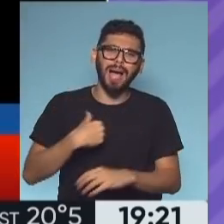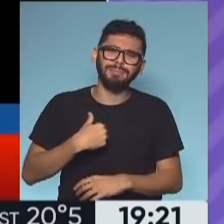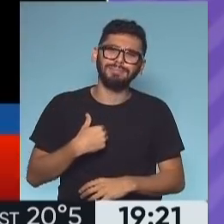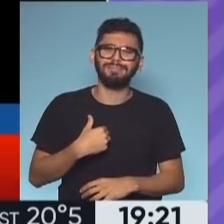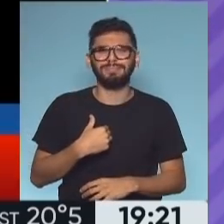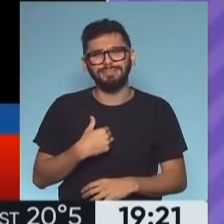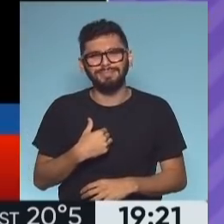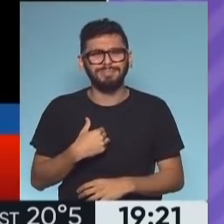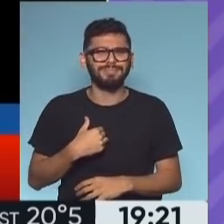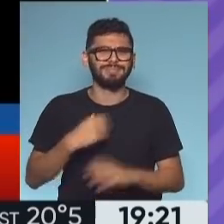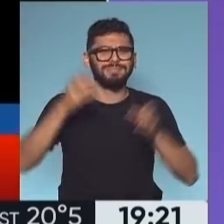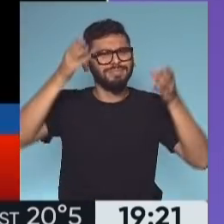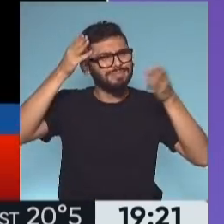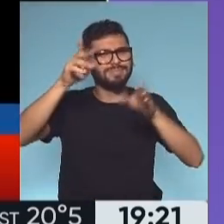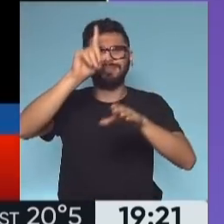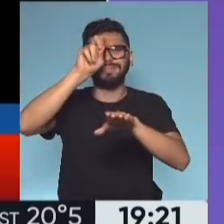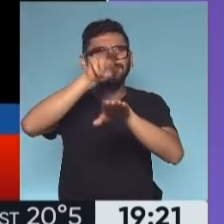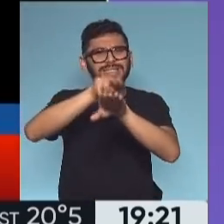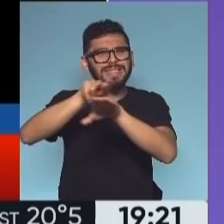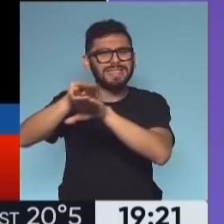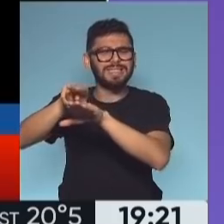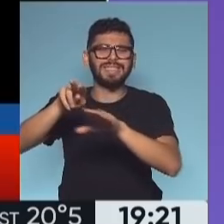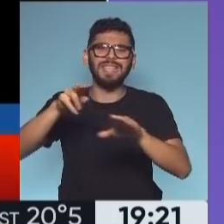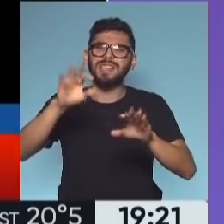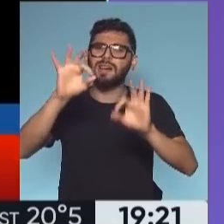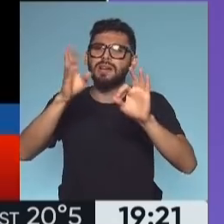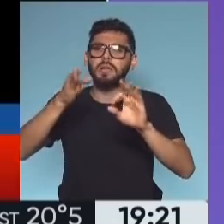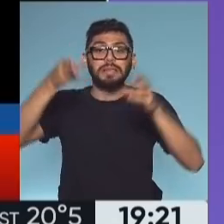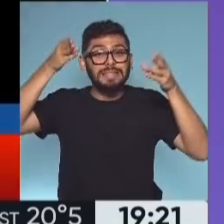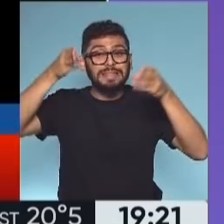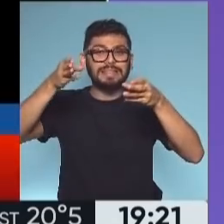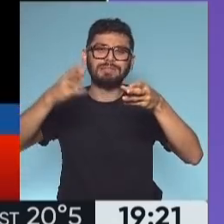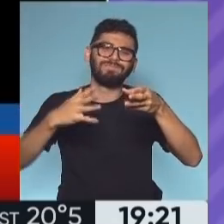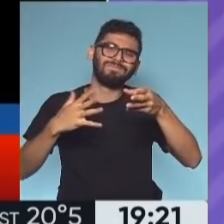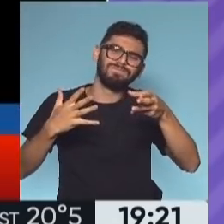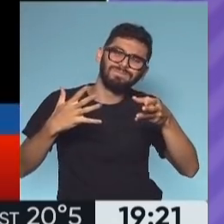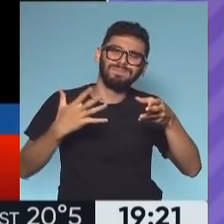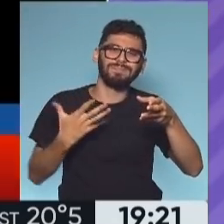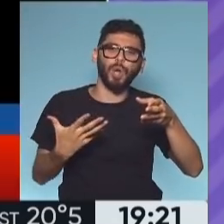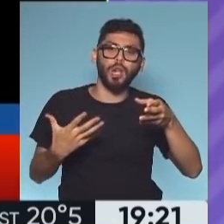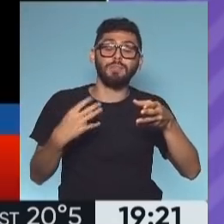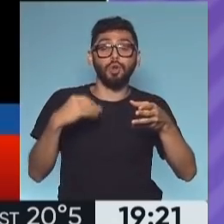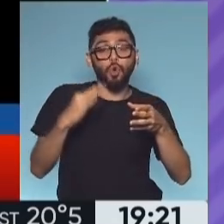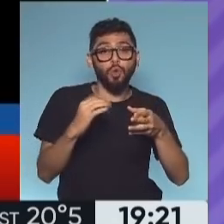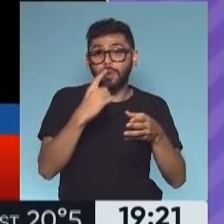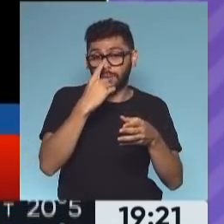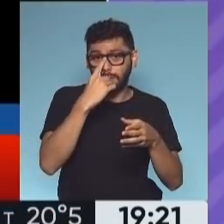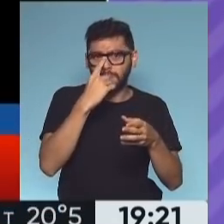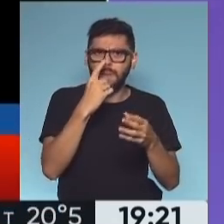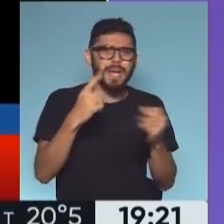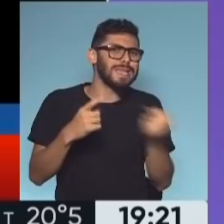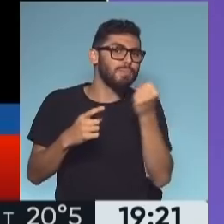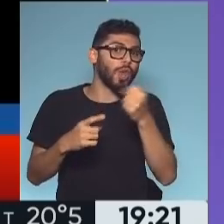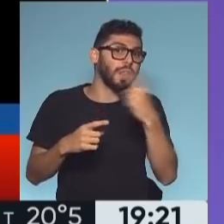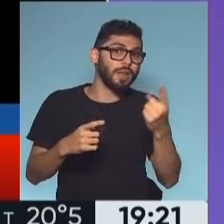el centro en las camas de terapia intensiva, en la ocupación de camas, porque hay una cosa, como ya acabo de decir recién, que es mucho más importante, lo